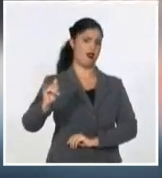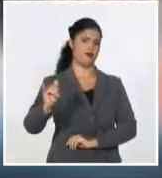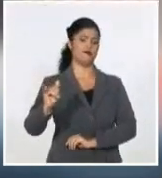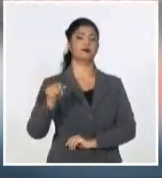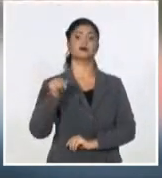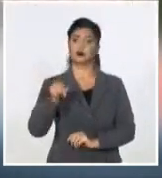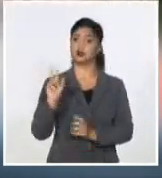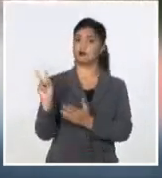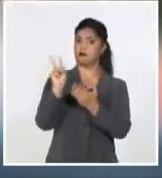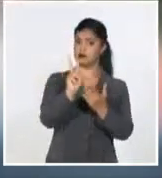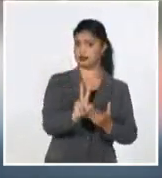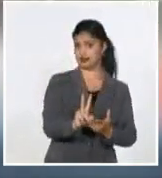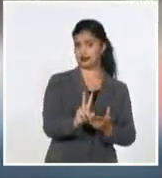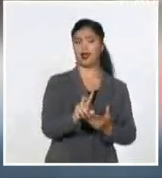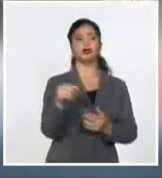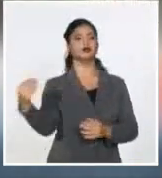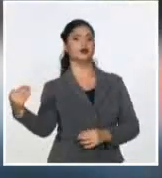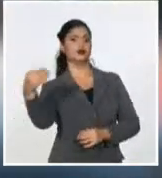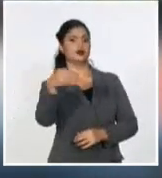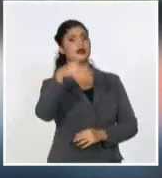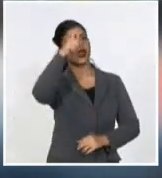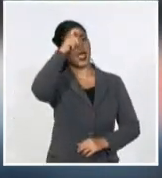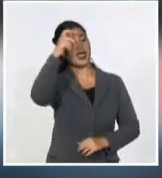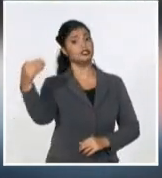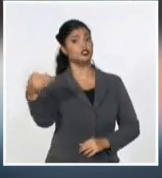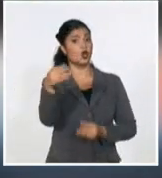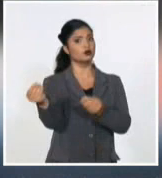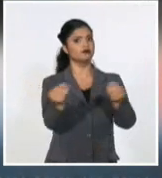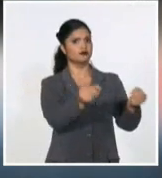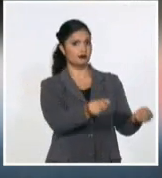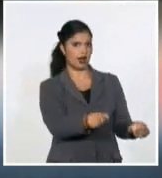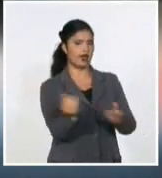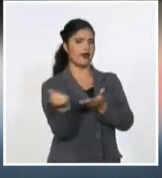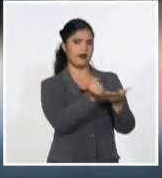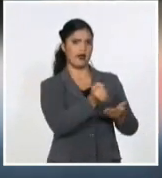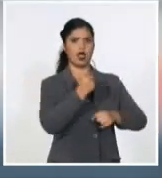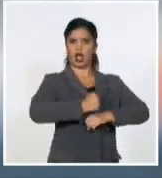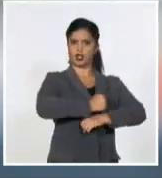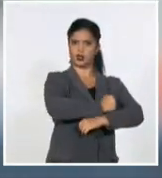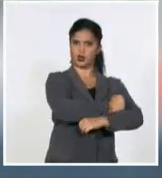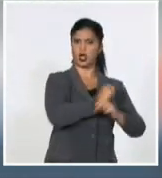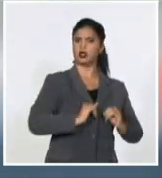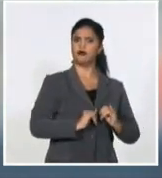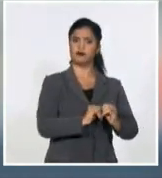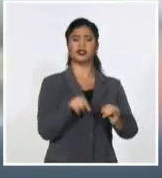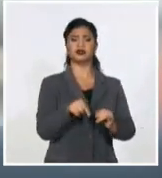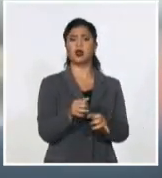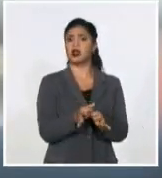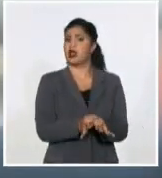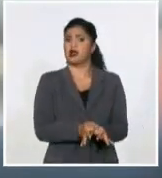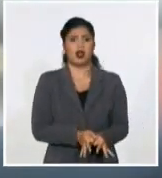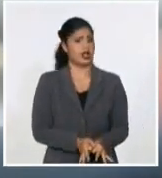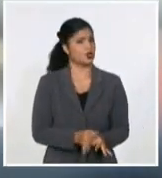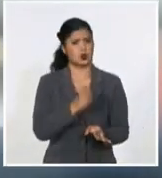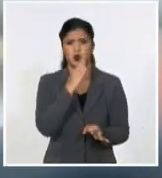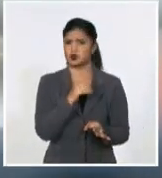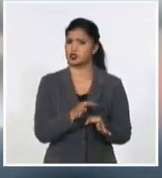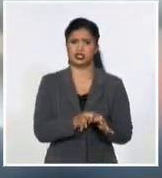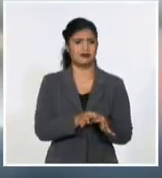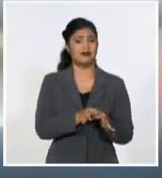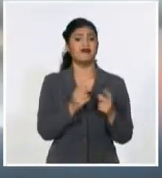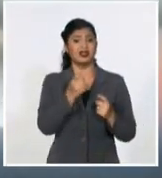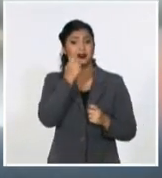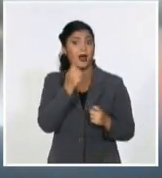Rafah, habilitado desde Egipto para la entrada de insumos, Türk reconoció que los envíos son escasos y con un alcance geográfico